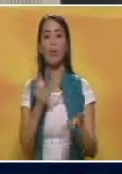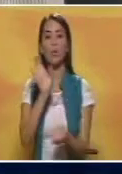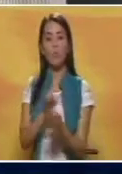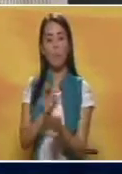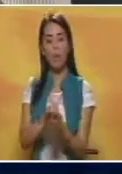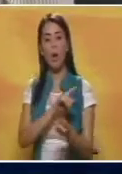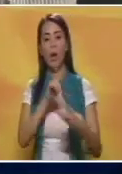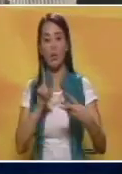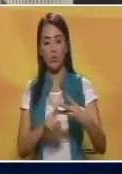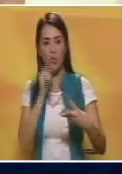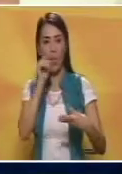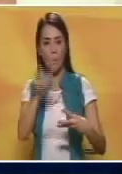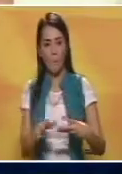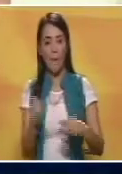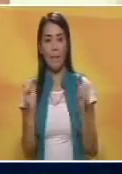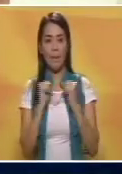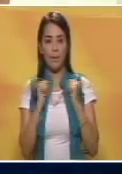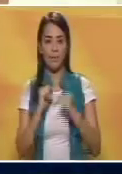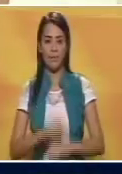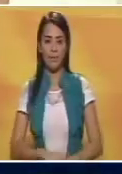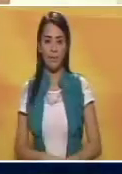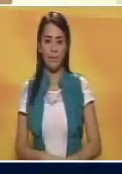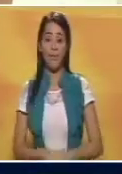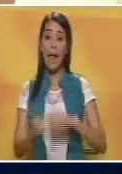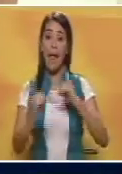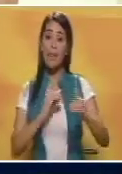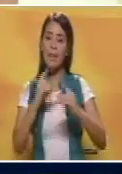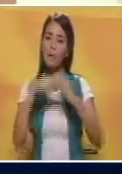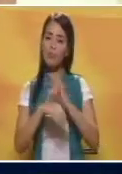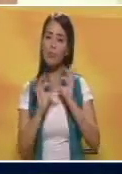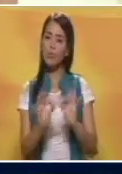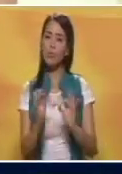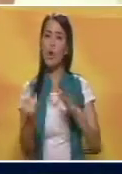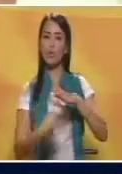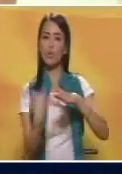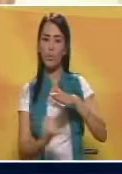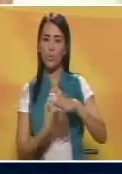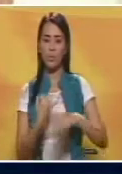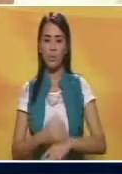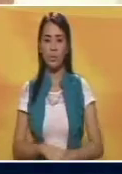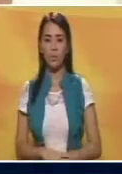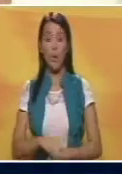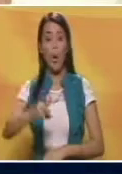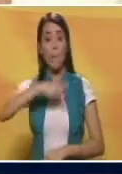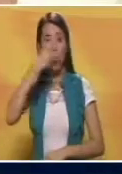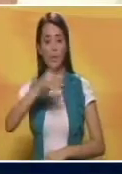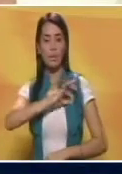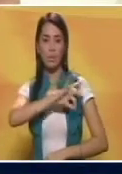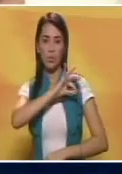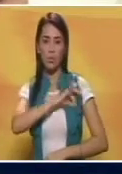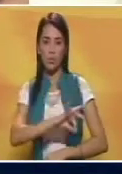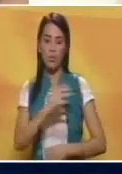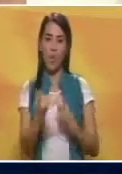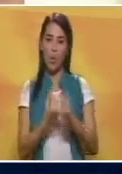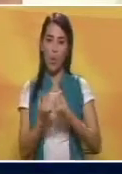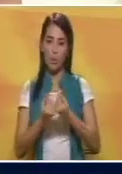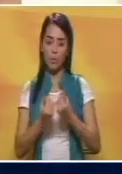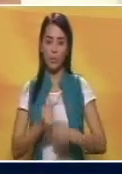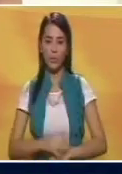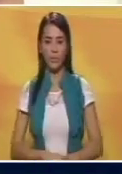y ramón guevara de mérida el diálogo profundo institucional político social económico